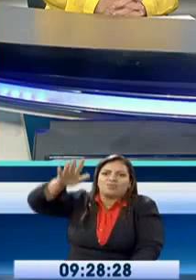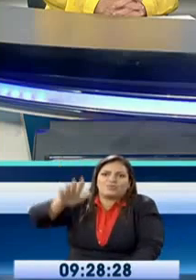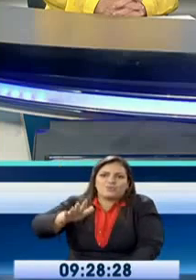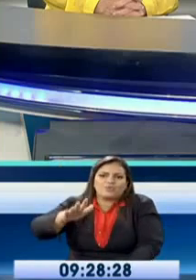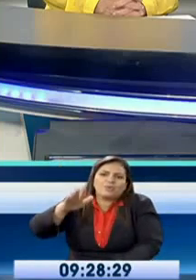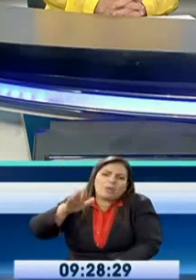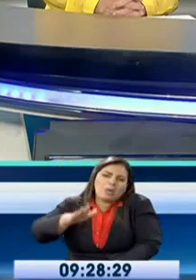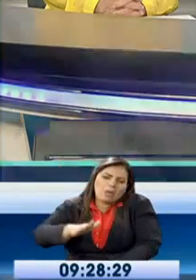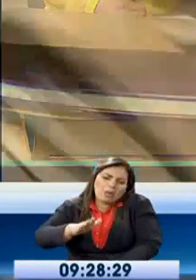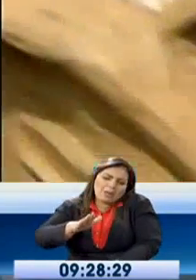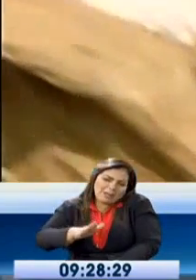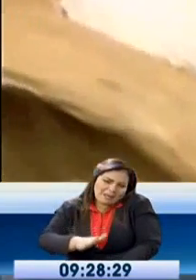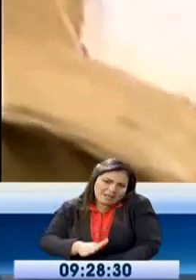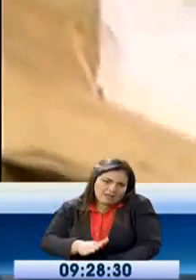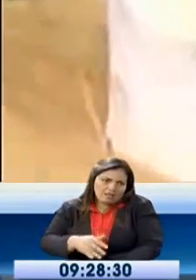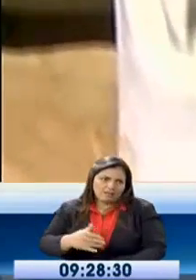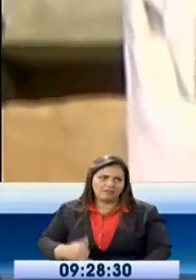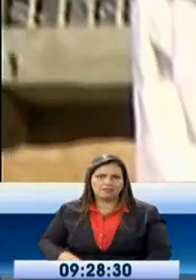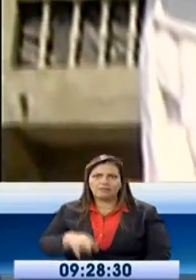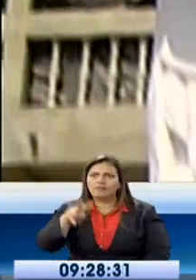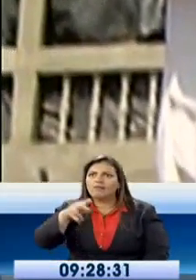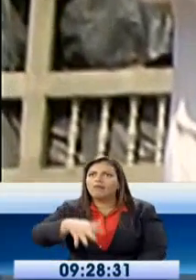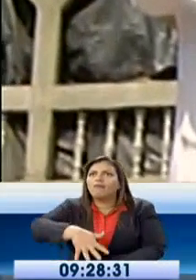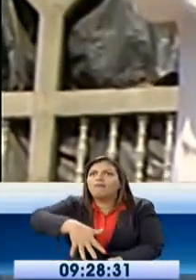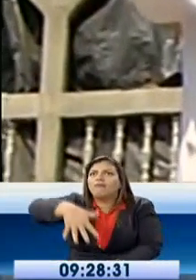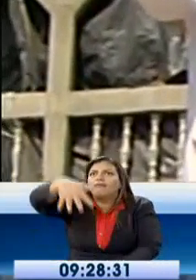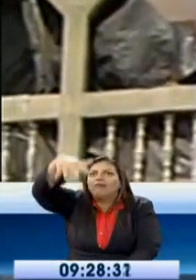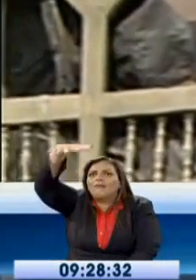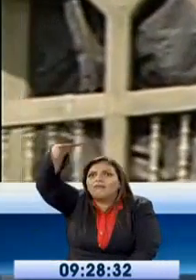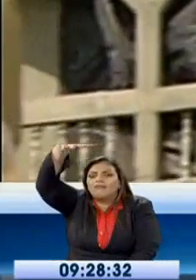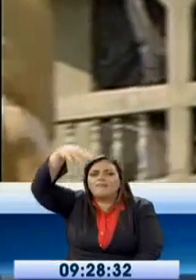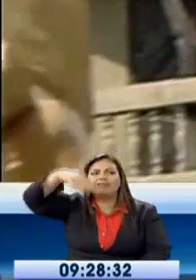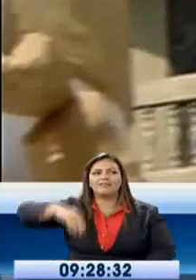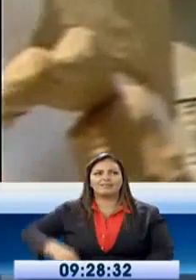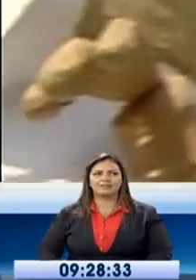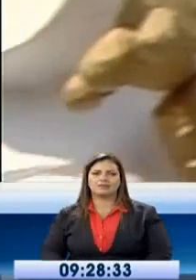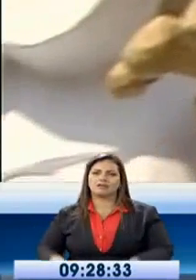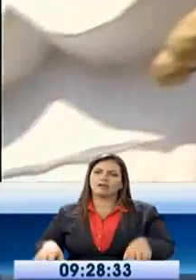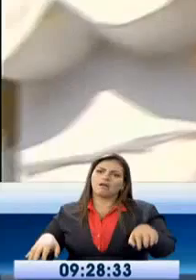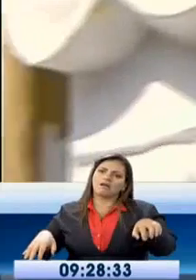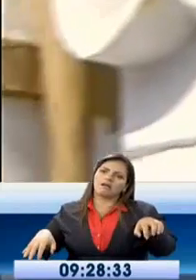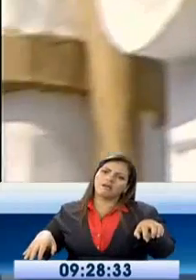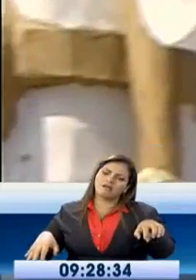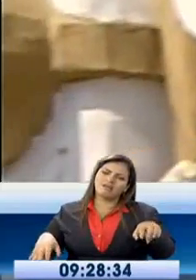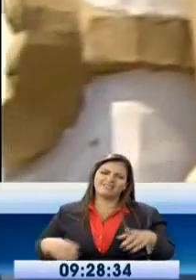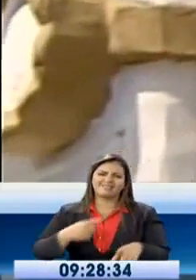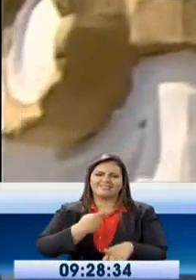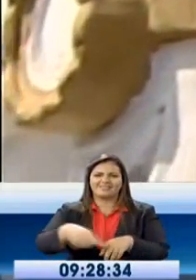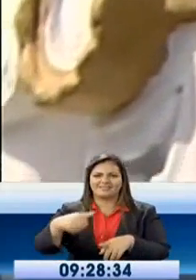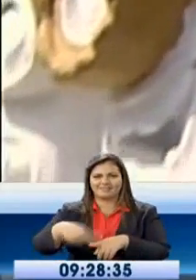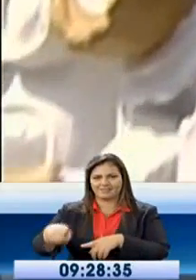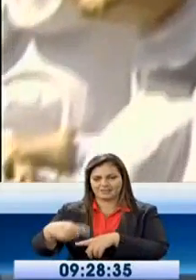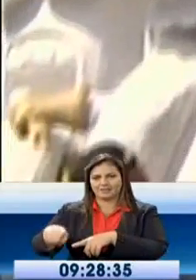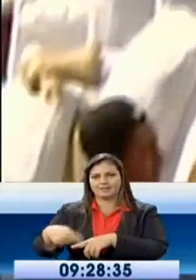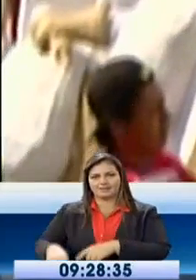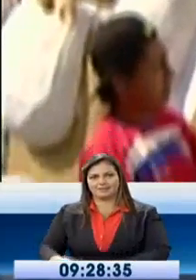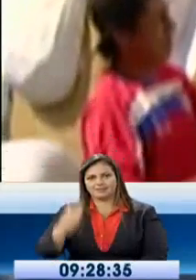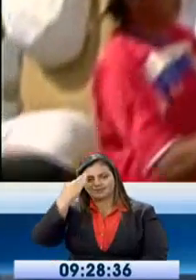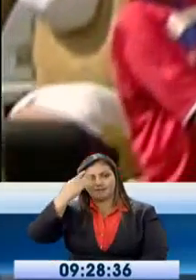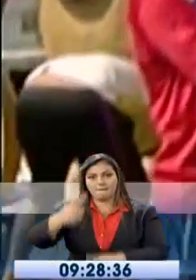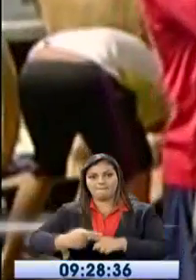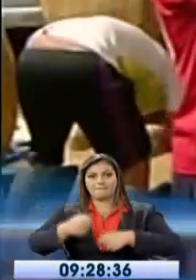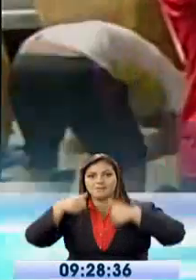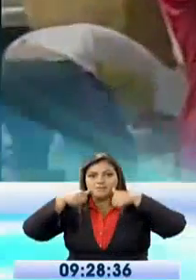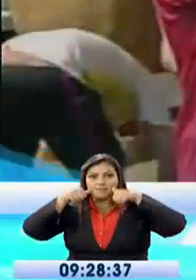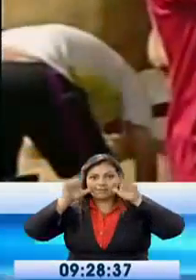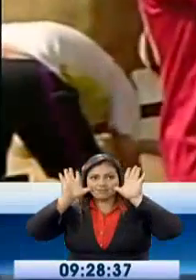de talla. Ahora encontramos los años viejos más grandes, estos monigotes que obviamente van a ser el deleite ahora en el mes de